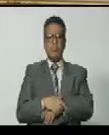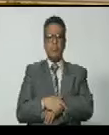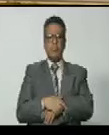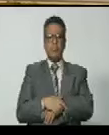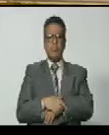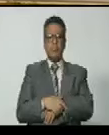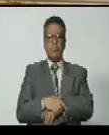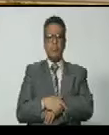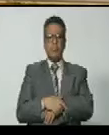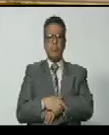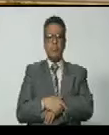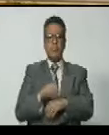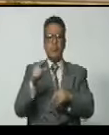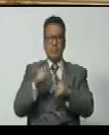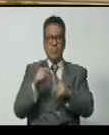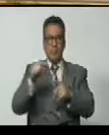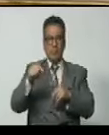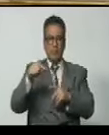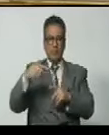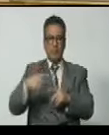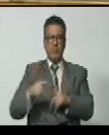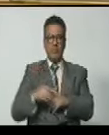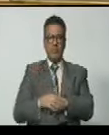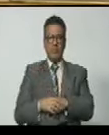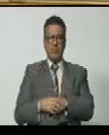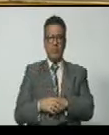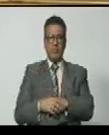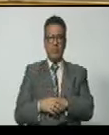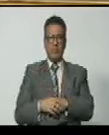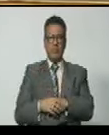Voy a dejar en el derecho de palabra para